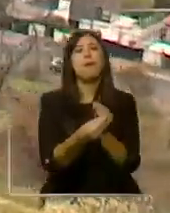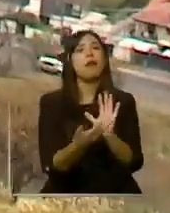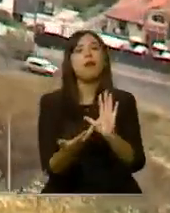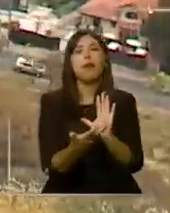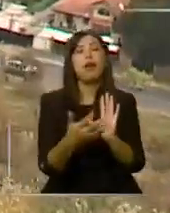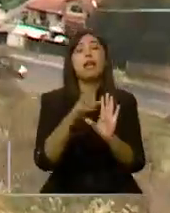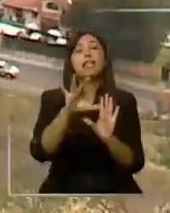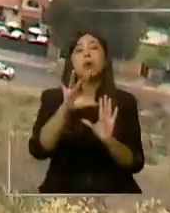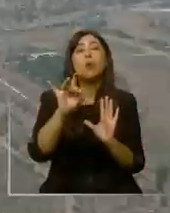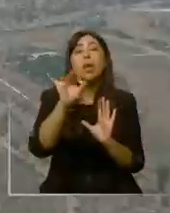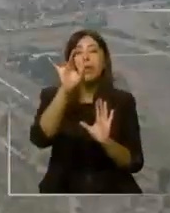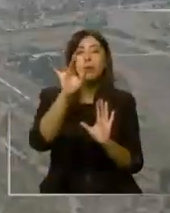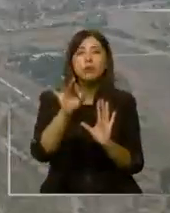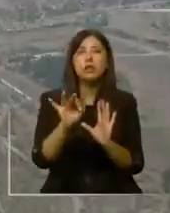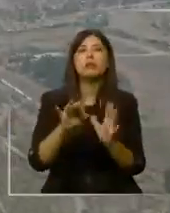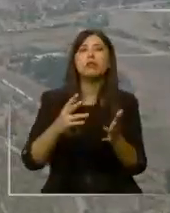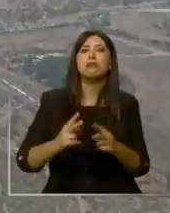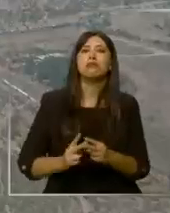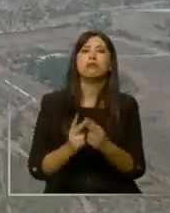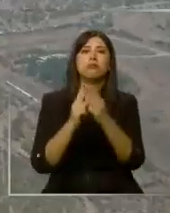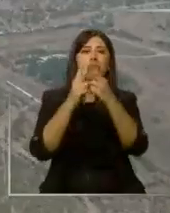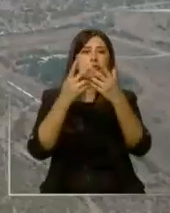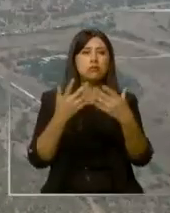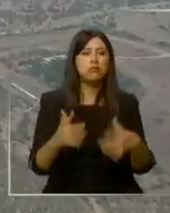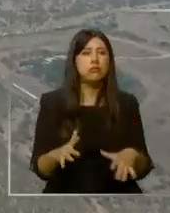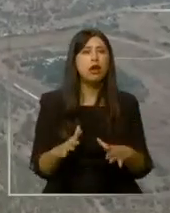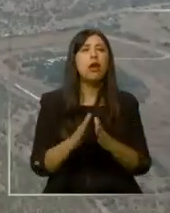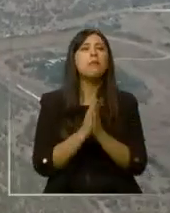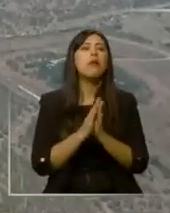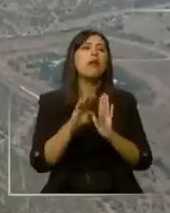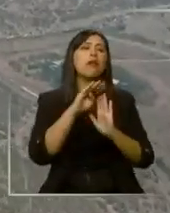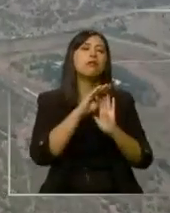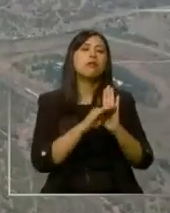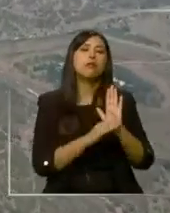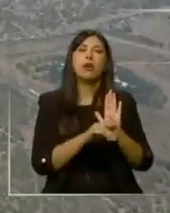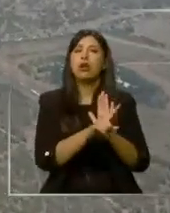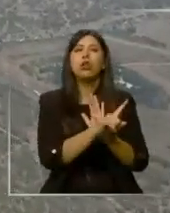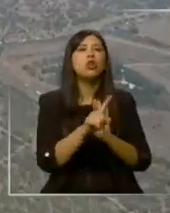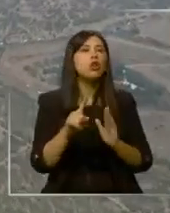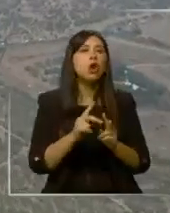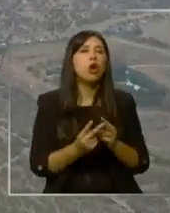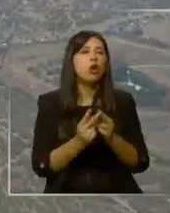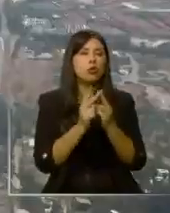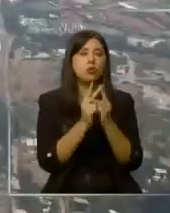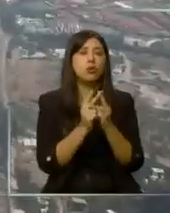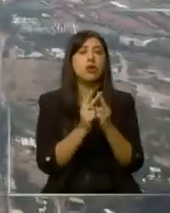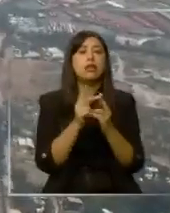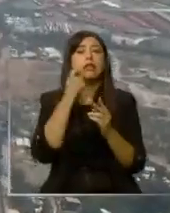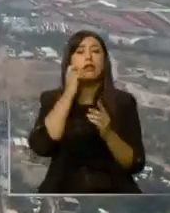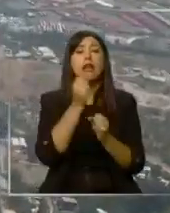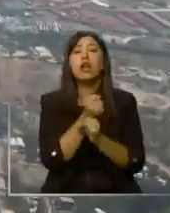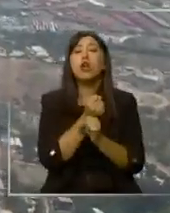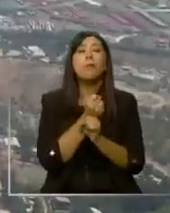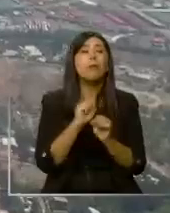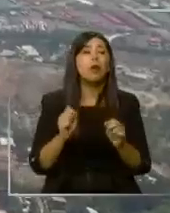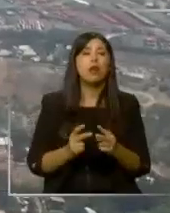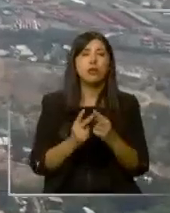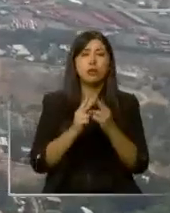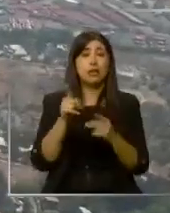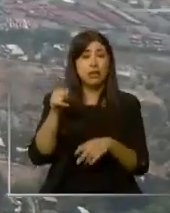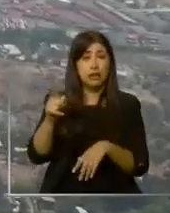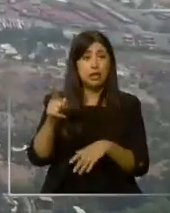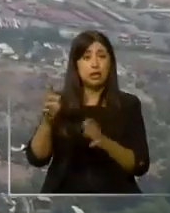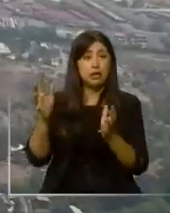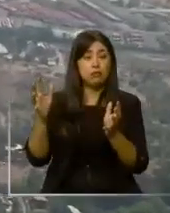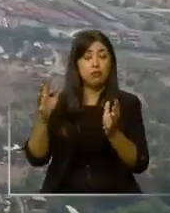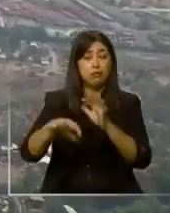edificada critican que no se tomen medidas para evitar la construcción en la zona y piden declararla como no edificable la falla San Ramón es una